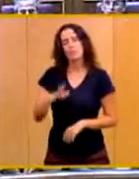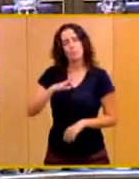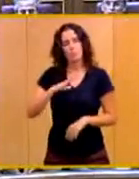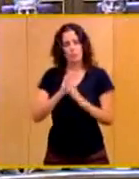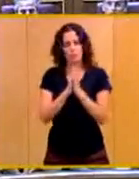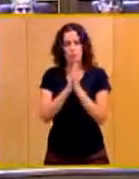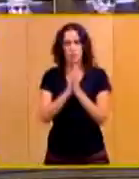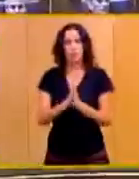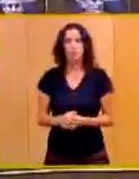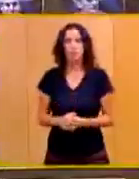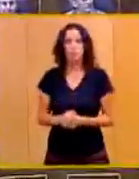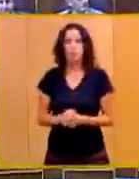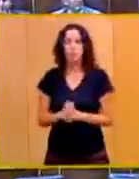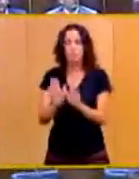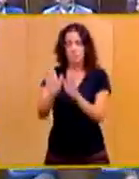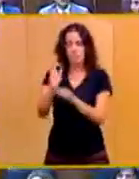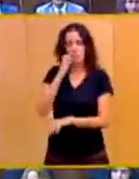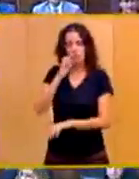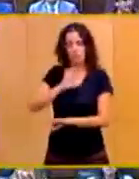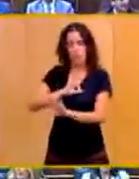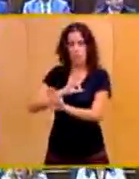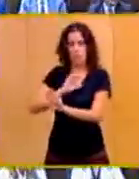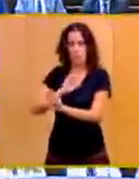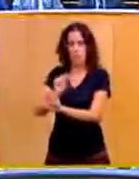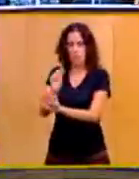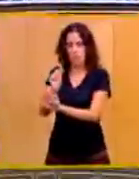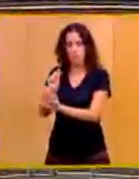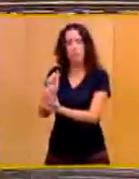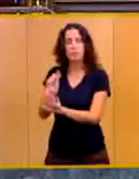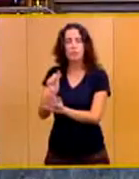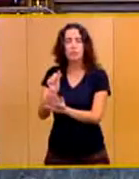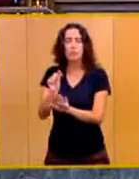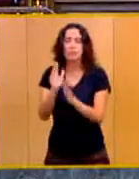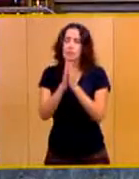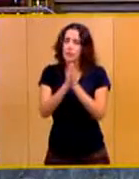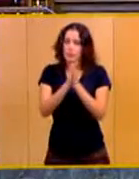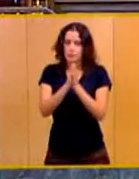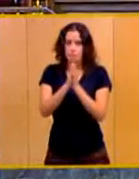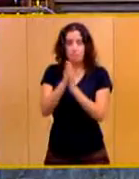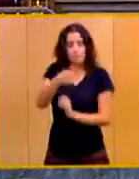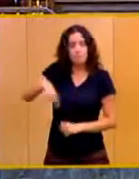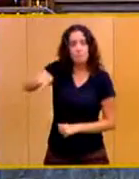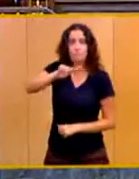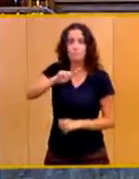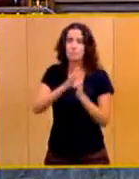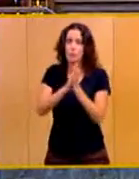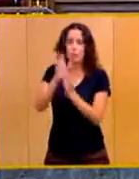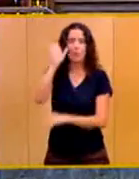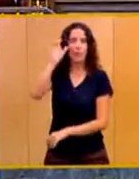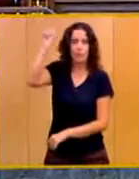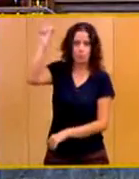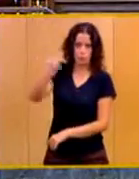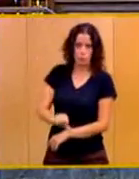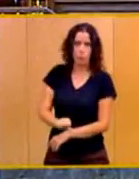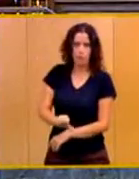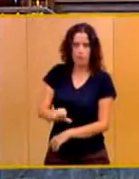Un momento, señor Rajoy. Señor Rajoy, un momento. Les ruego tengan la bondad de escuchar al